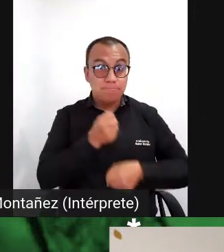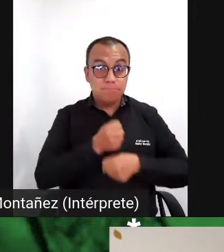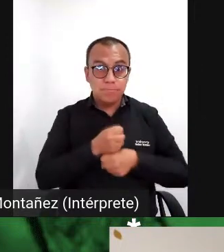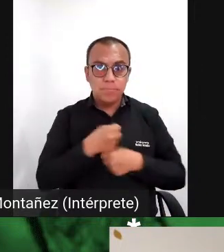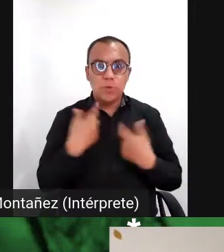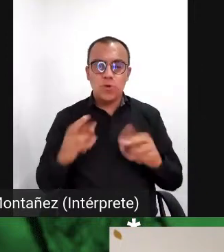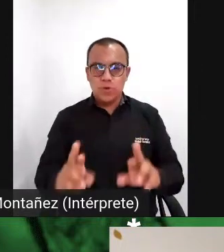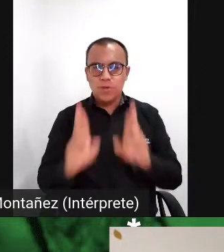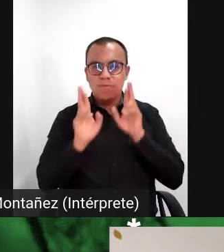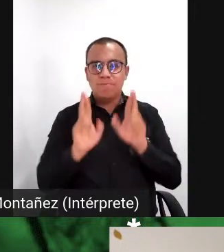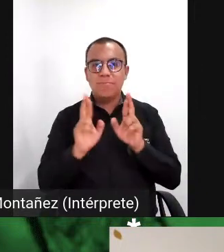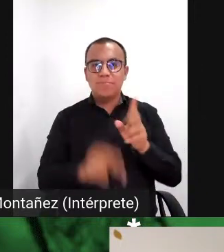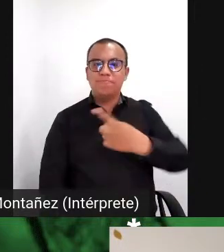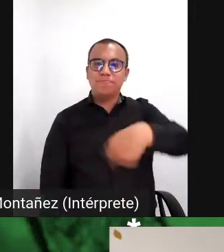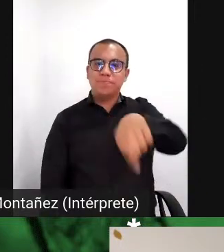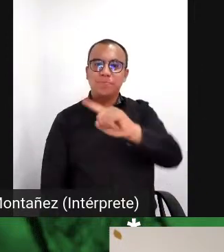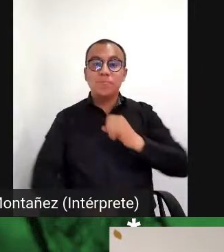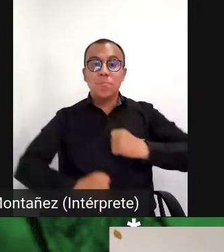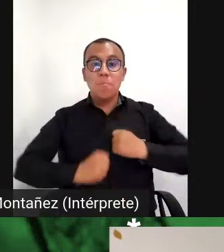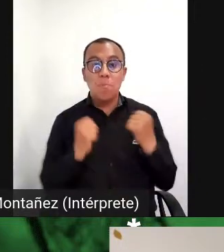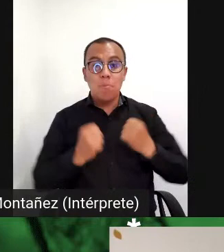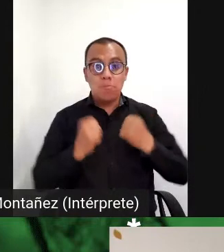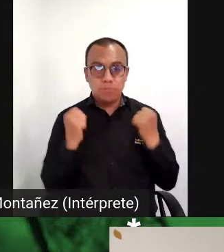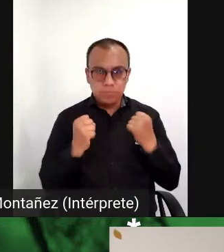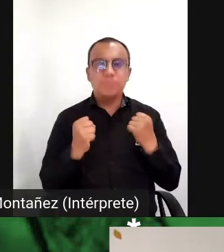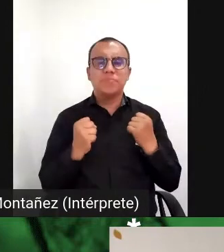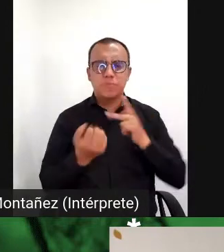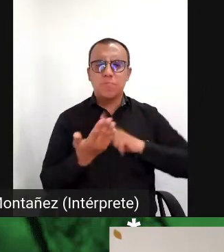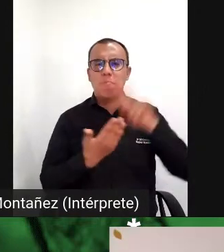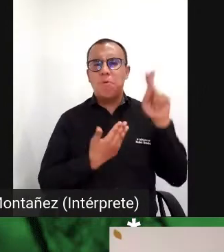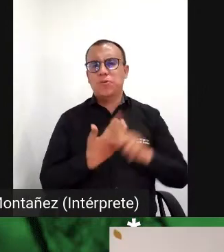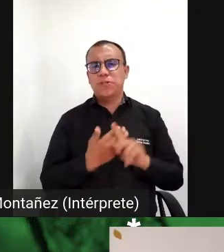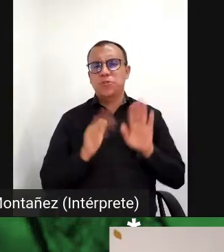los bogotanos, porque es un proyecto muy particular.